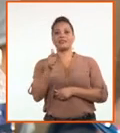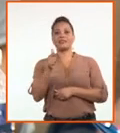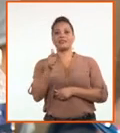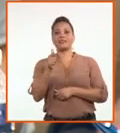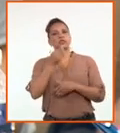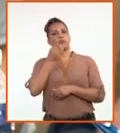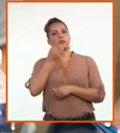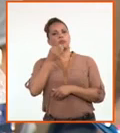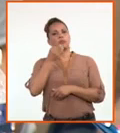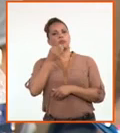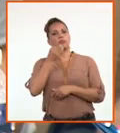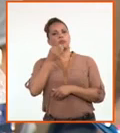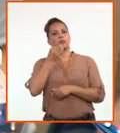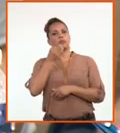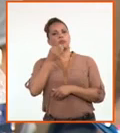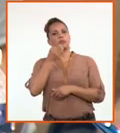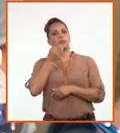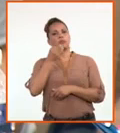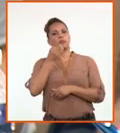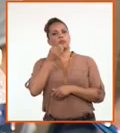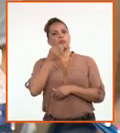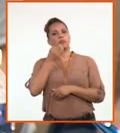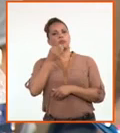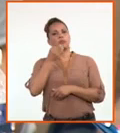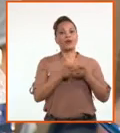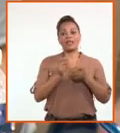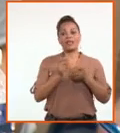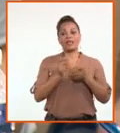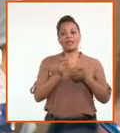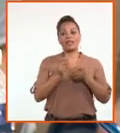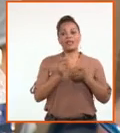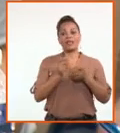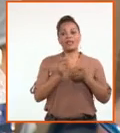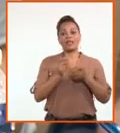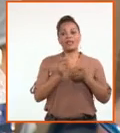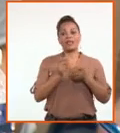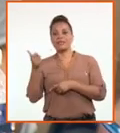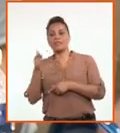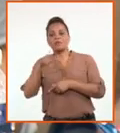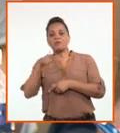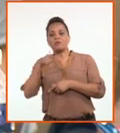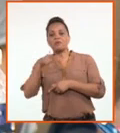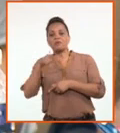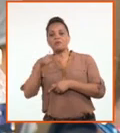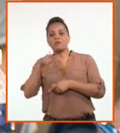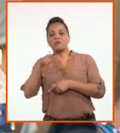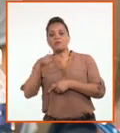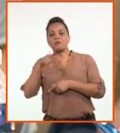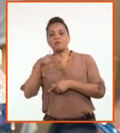hacer una reflexión, diríamos que este ha sido un congreso profundamente social,